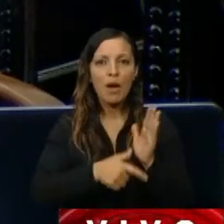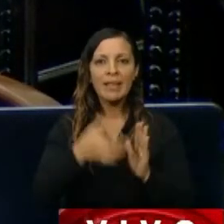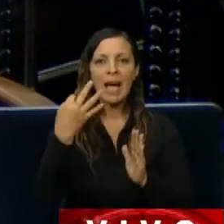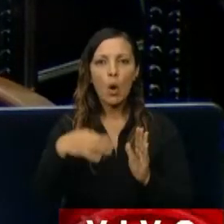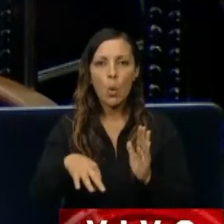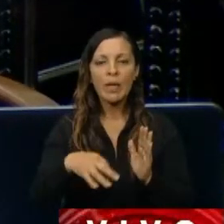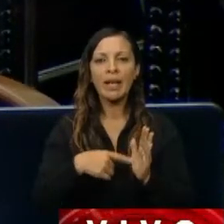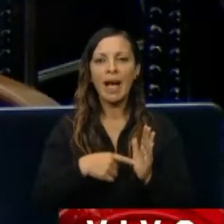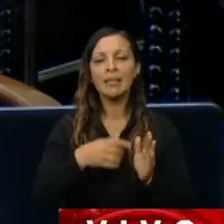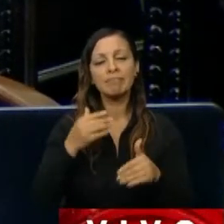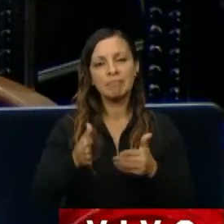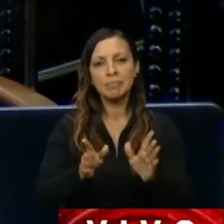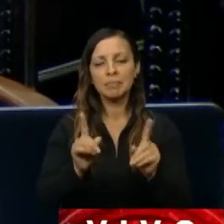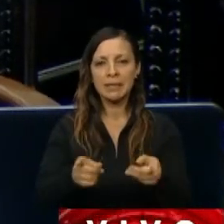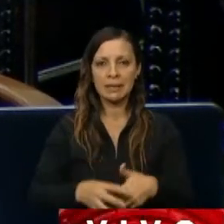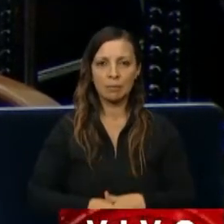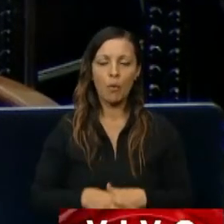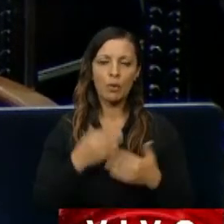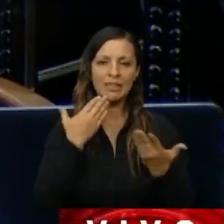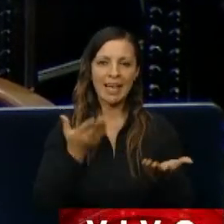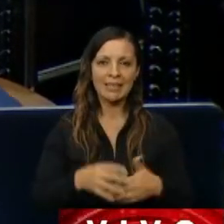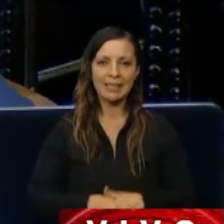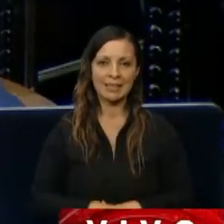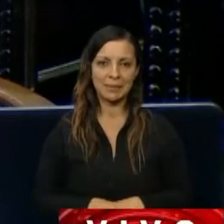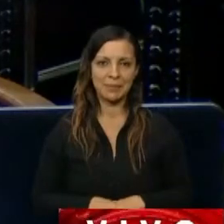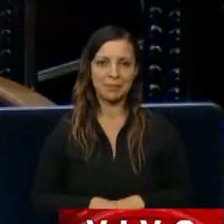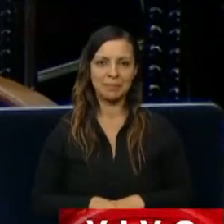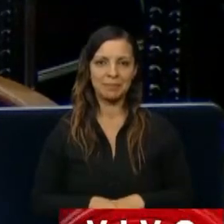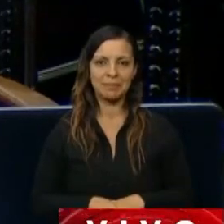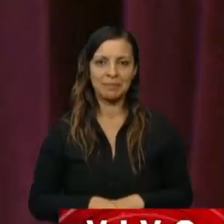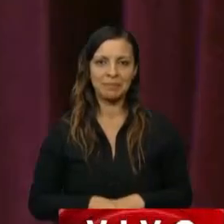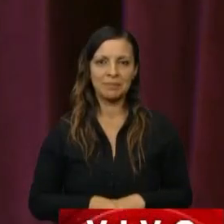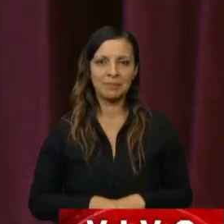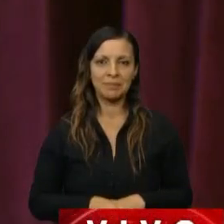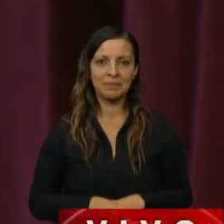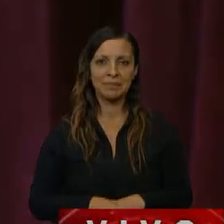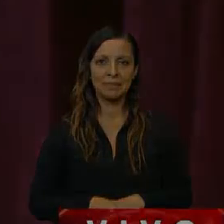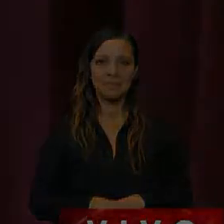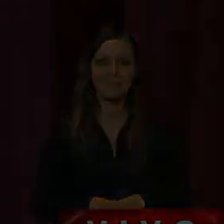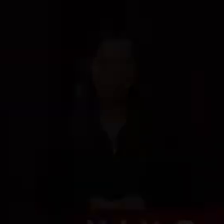única papel nos lleva en esa dirección. Gracias, presidente. Gracias, diputado Verón Garay.